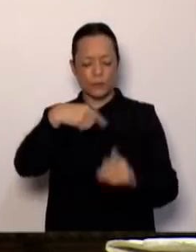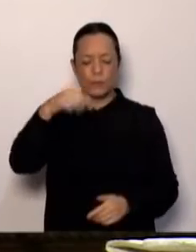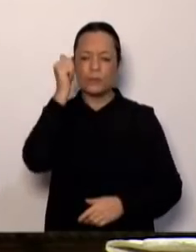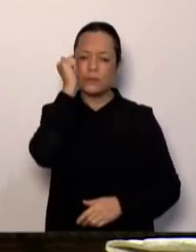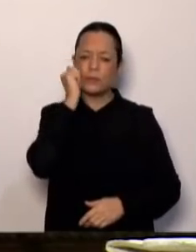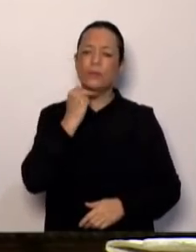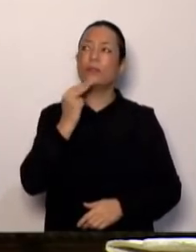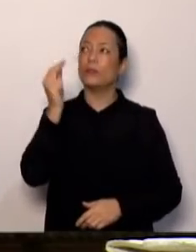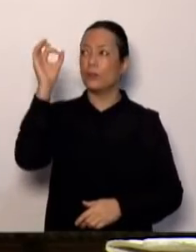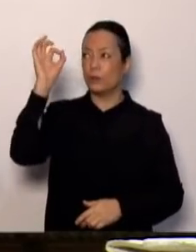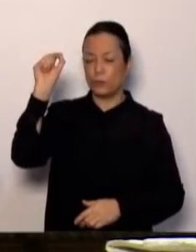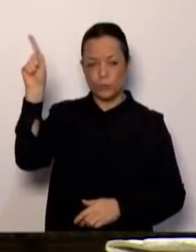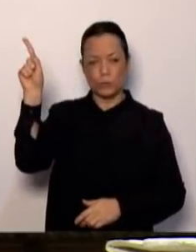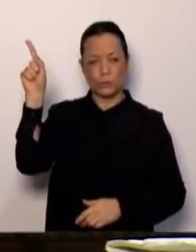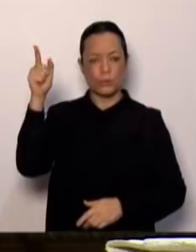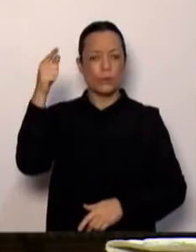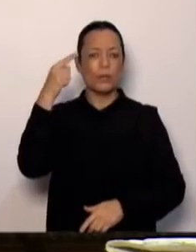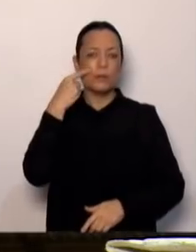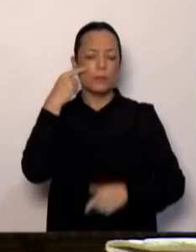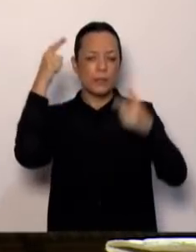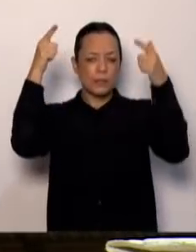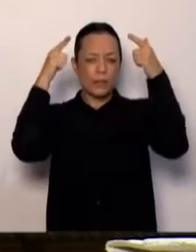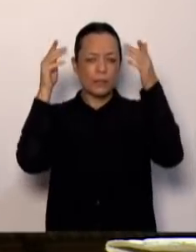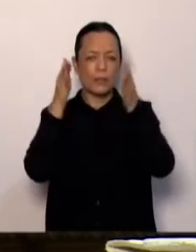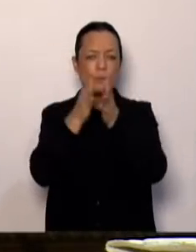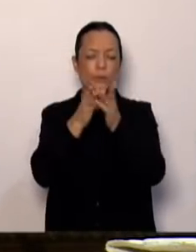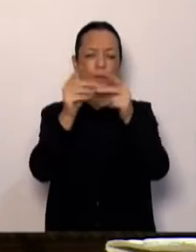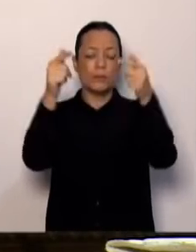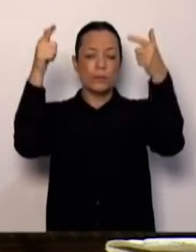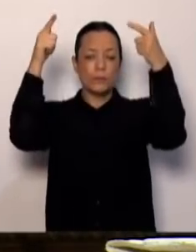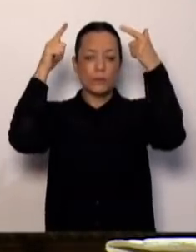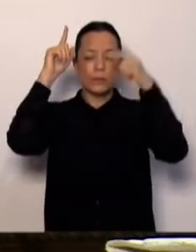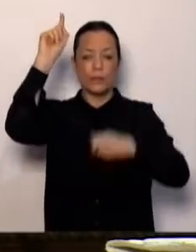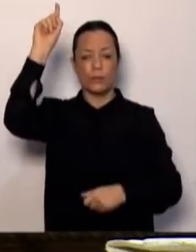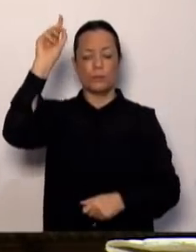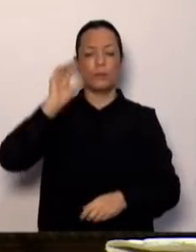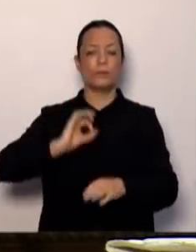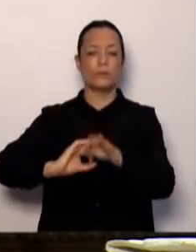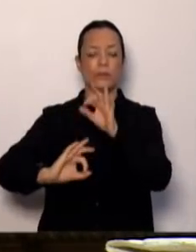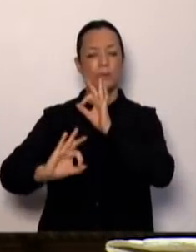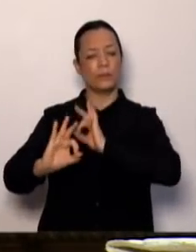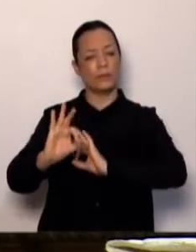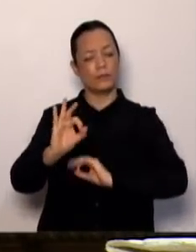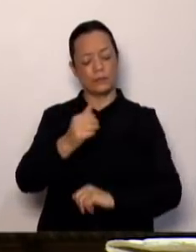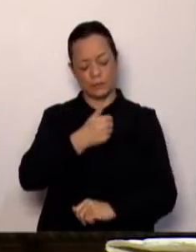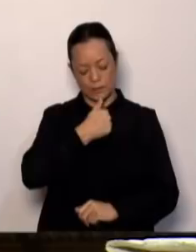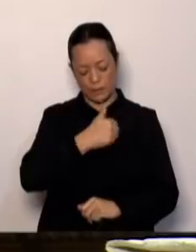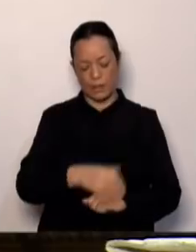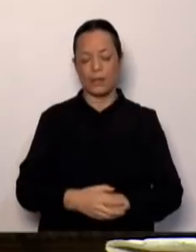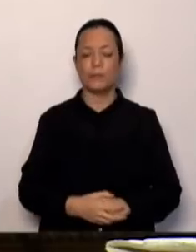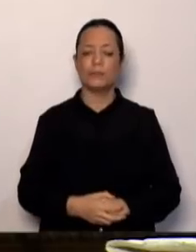Hijo, que vive y reina contigo en la unidad del Espíritu Santo y es Dios por los siglos de los